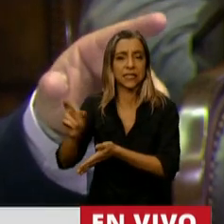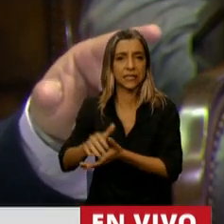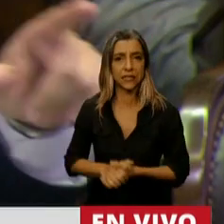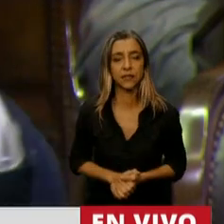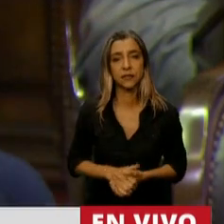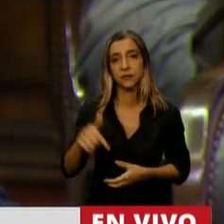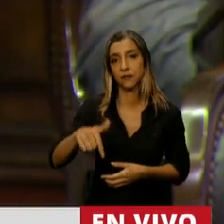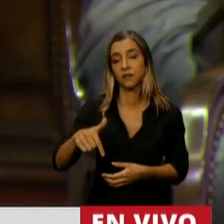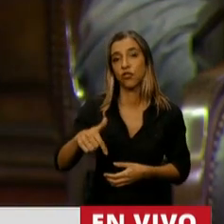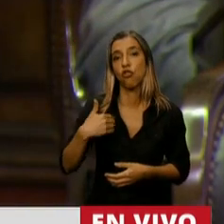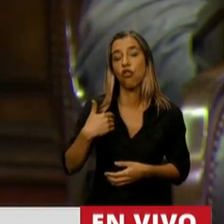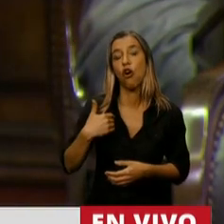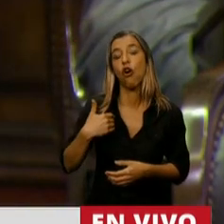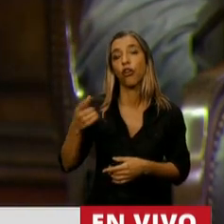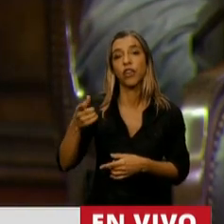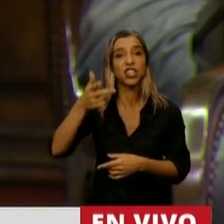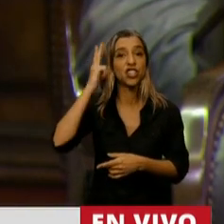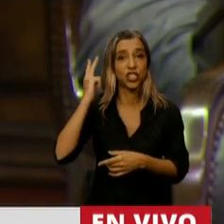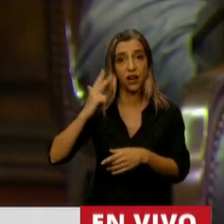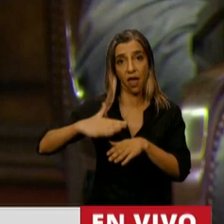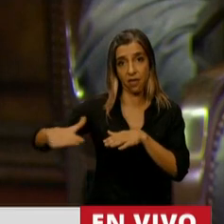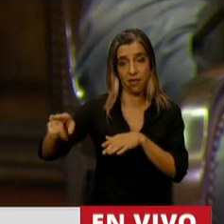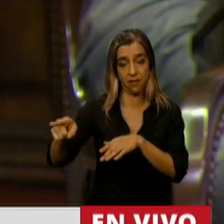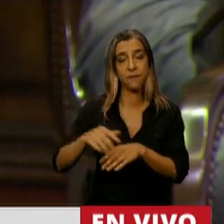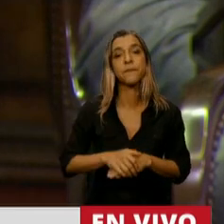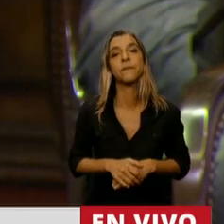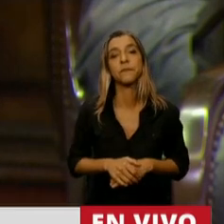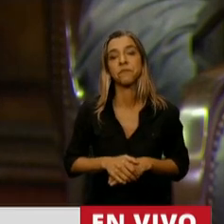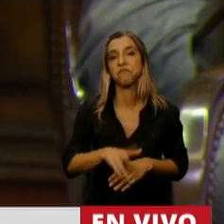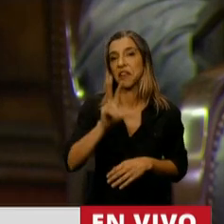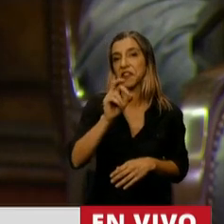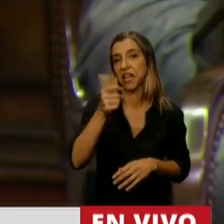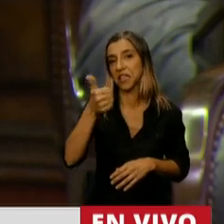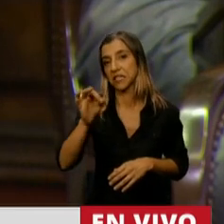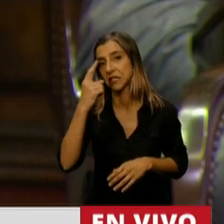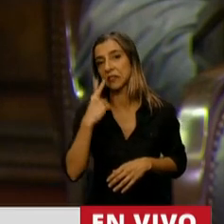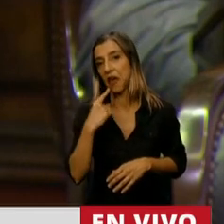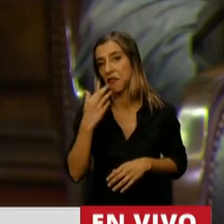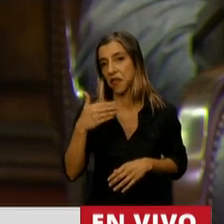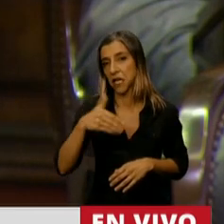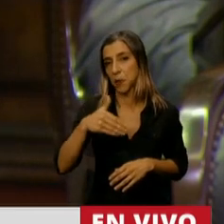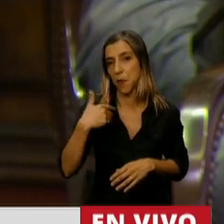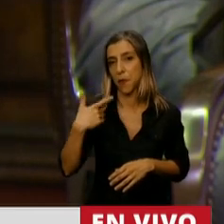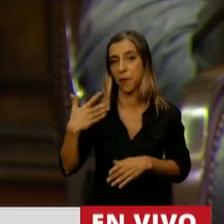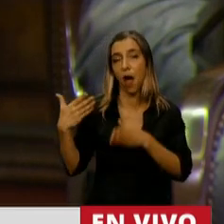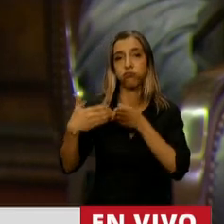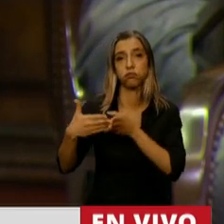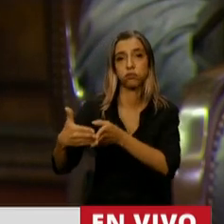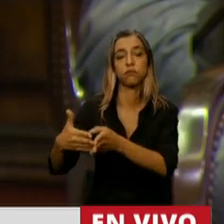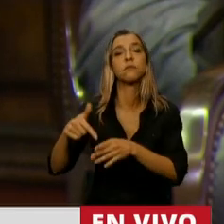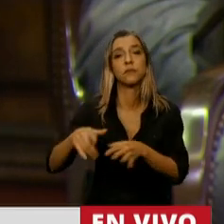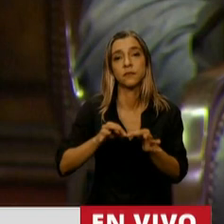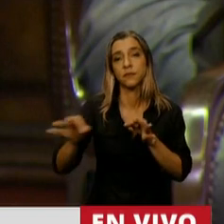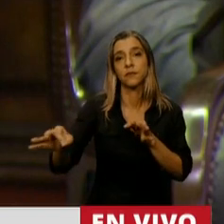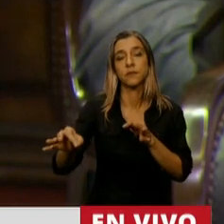están frente a las costas de chile entre 30 y 60 días las vamos a tener en la milla 200